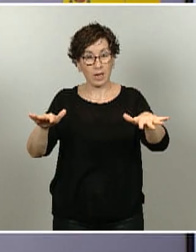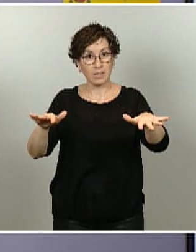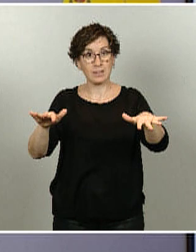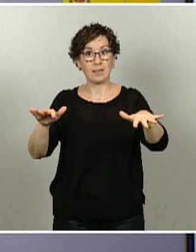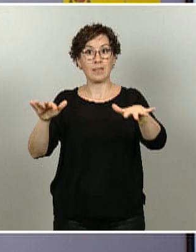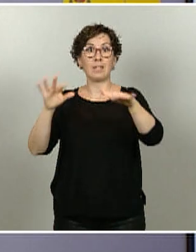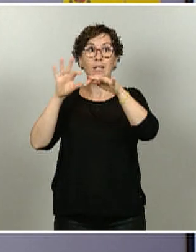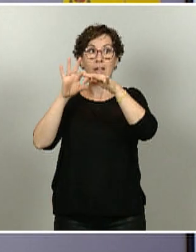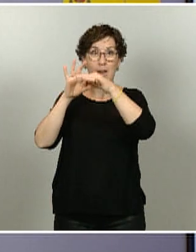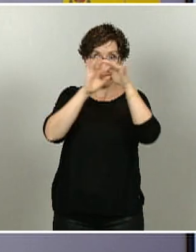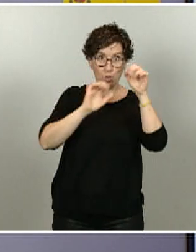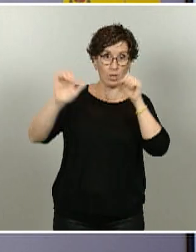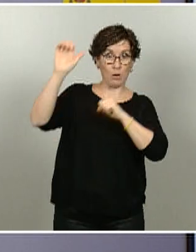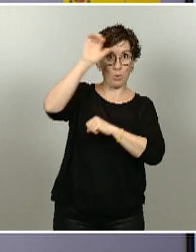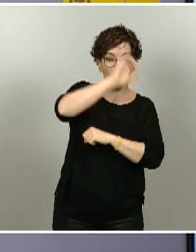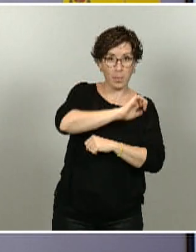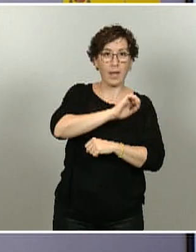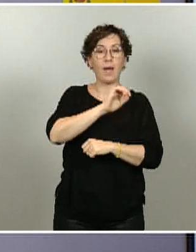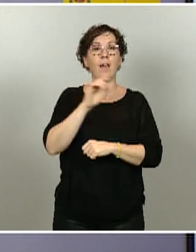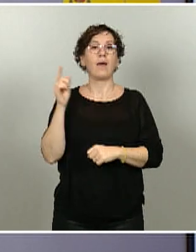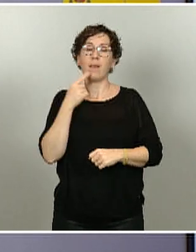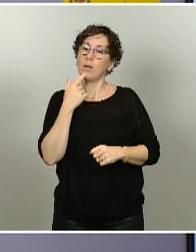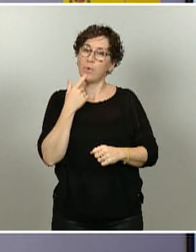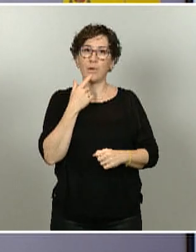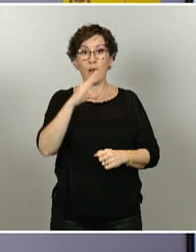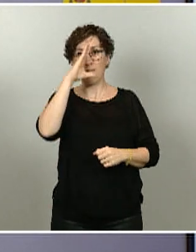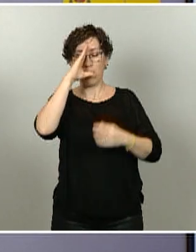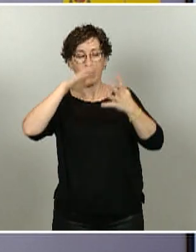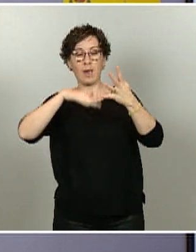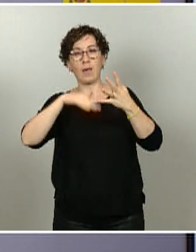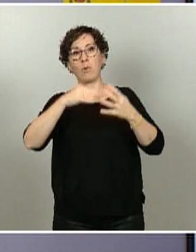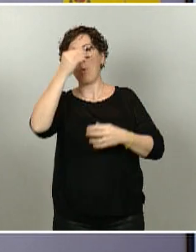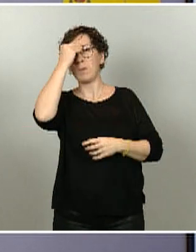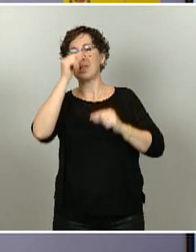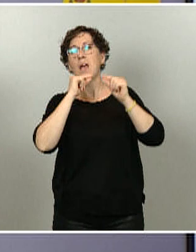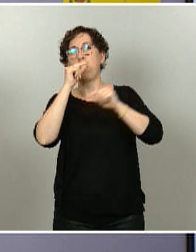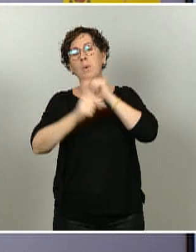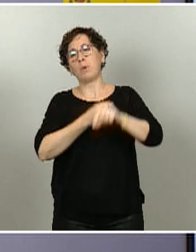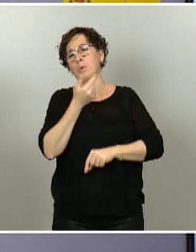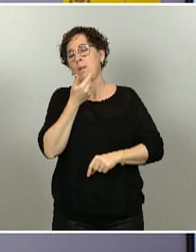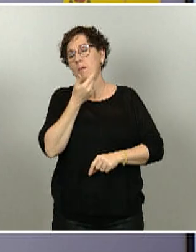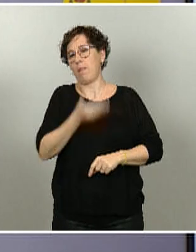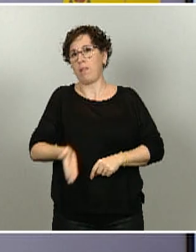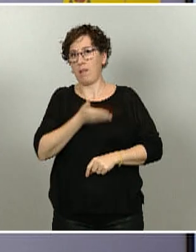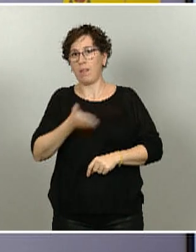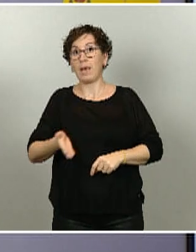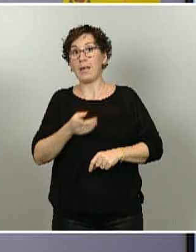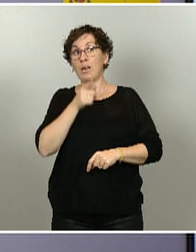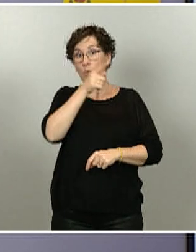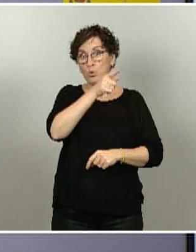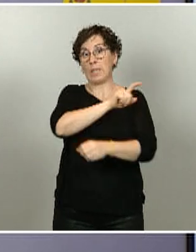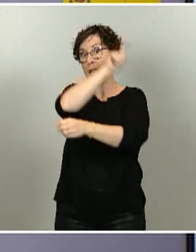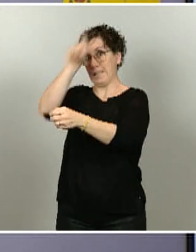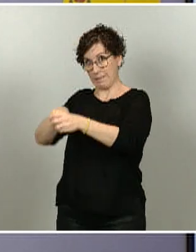que subestimó a finales de febrero la capacidad que tenía el virus para hacer daño, y que usted estaba en aquella reunión, si comparte